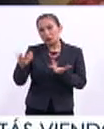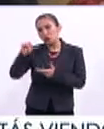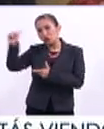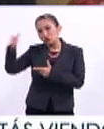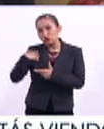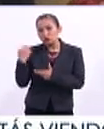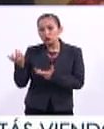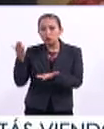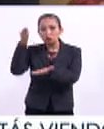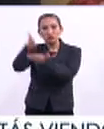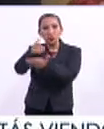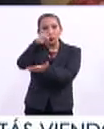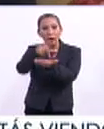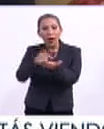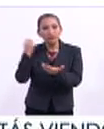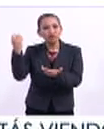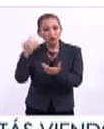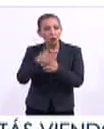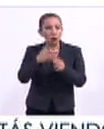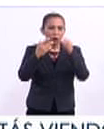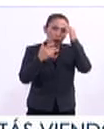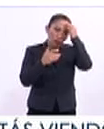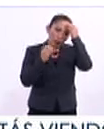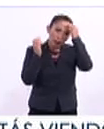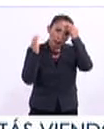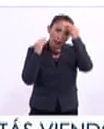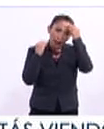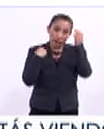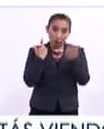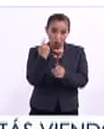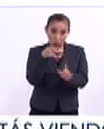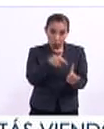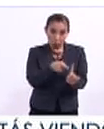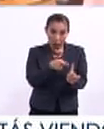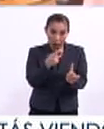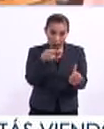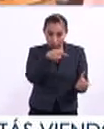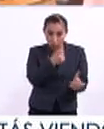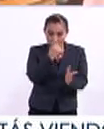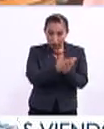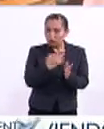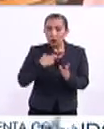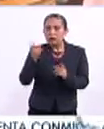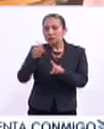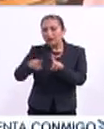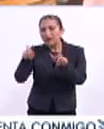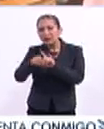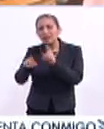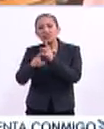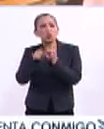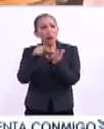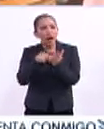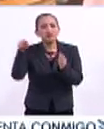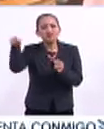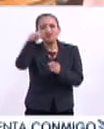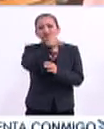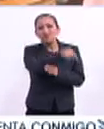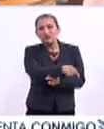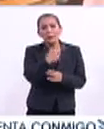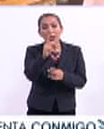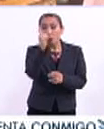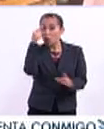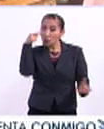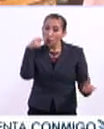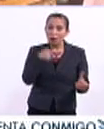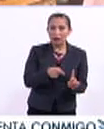eventos presenciales y también radios, estamos empezando a hacer. O sea, no hacen una cosa. No, es buscar una multiplataforma, pero básicamente la